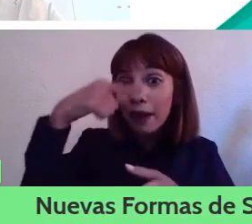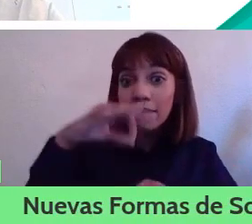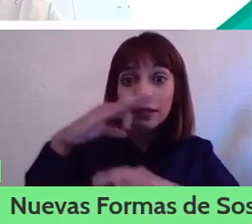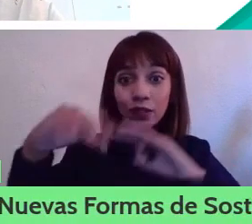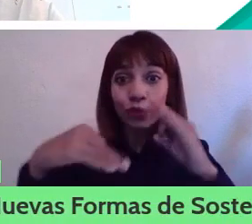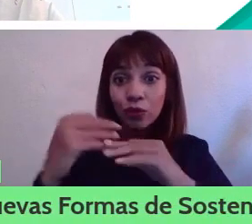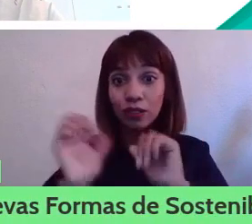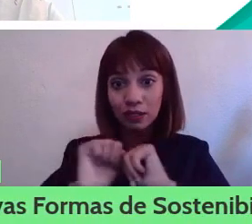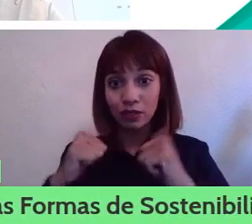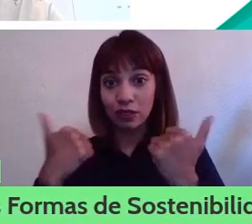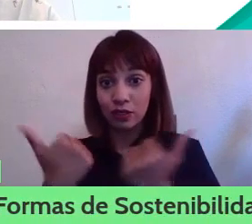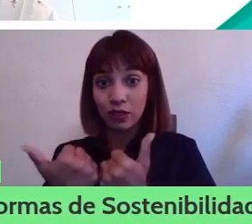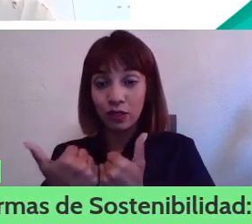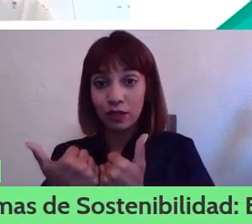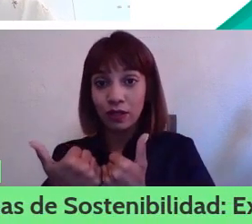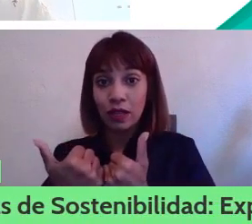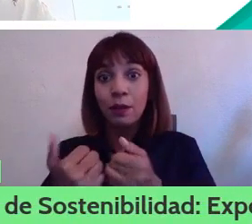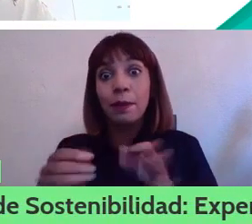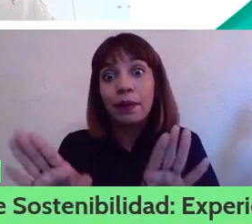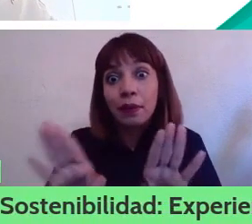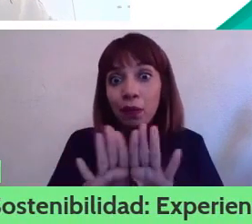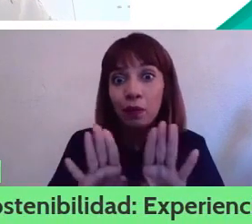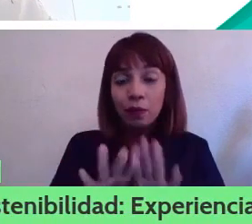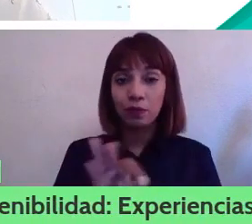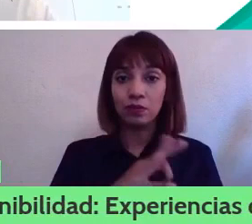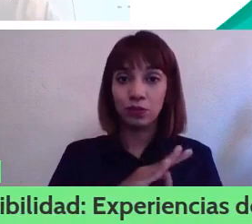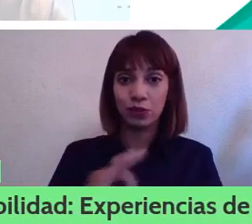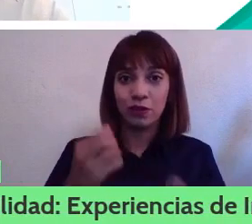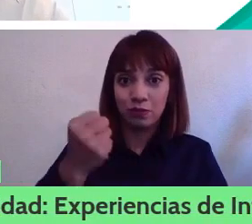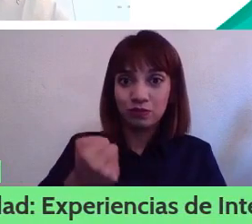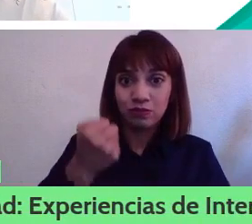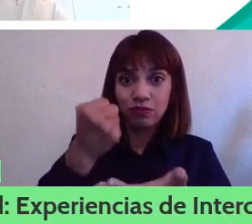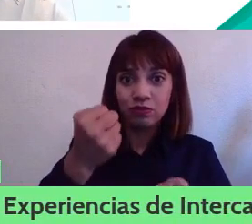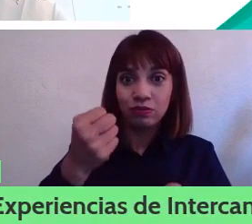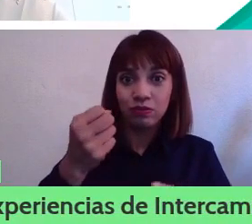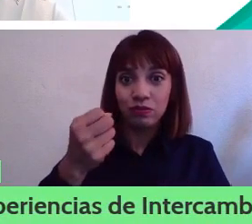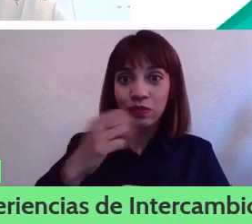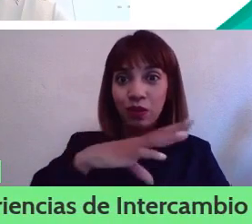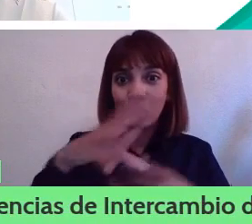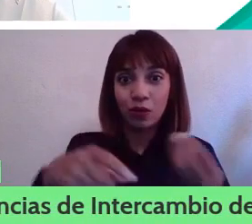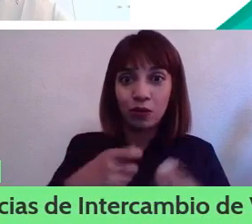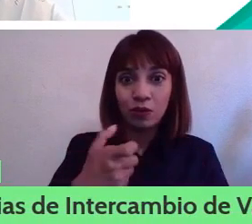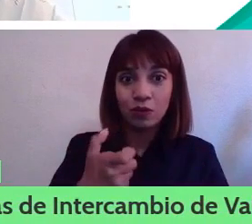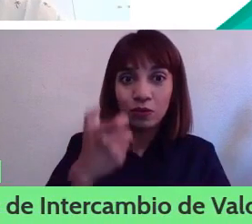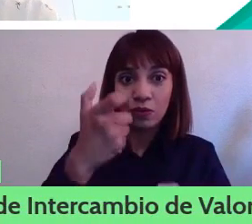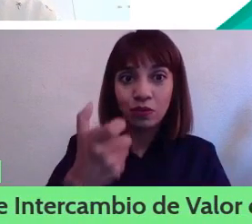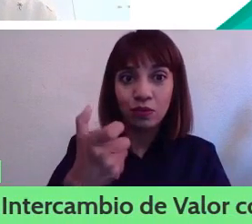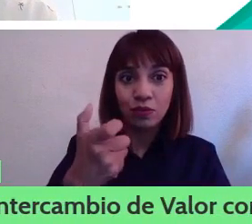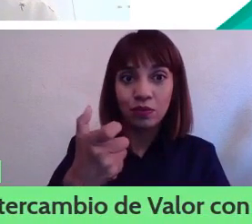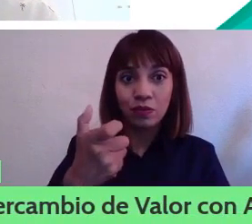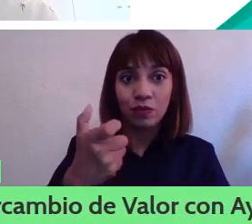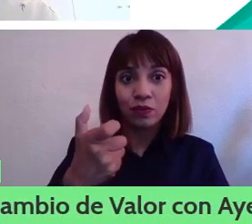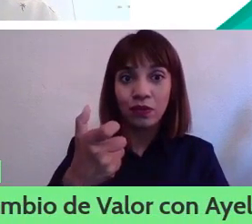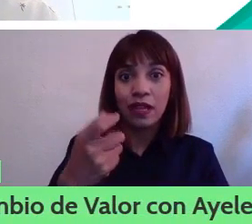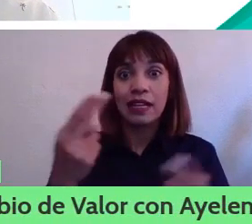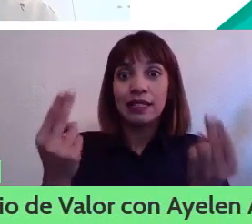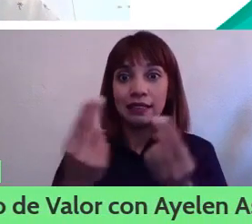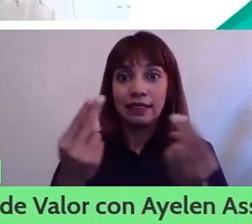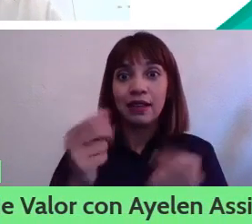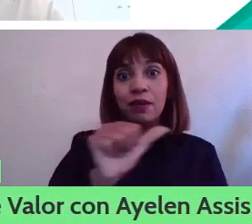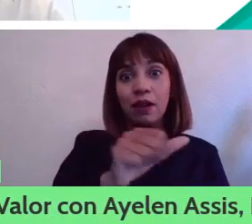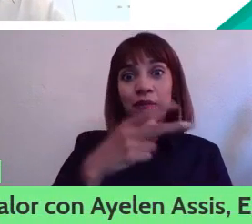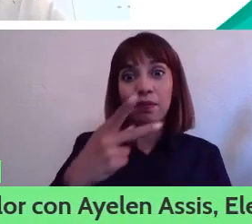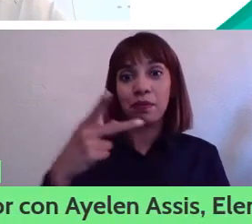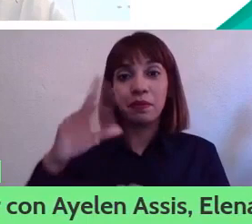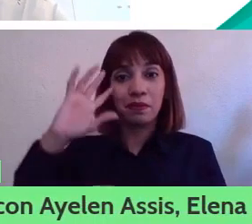¿Qué pasa? Para sostener, Idealist nace como una plataforma esencialmente tecnológica, con lo cual eso también